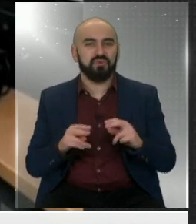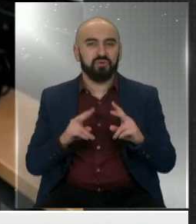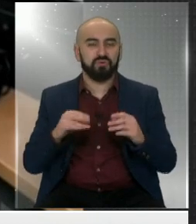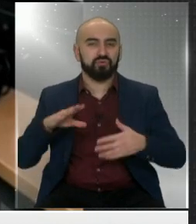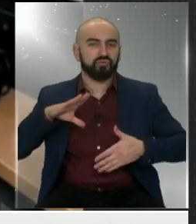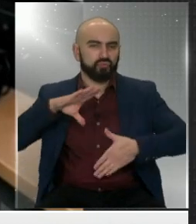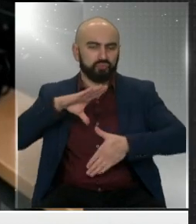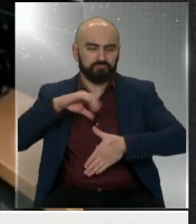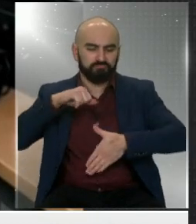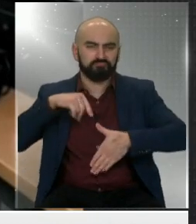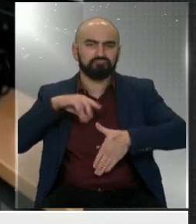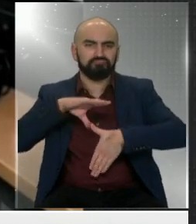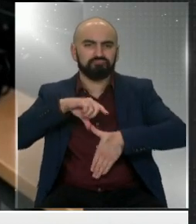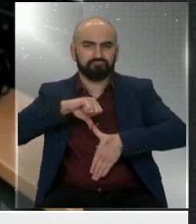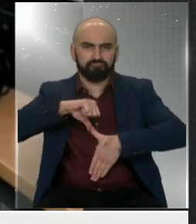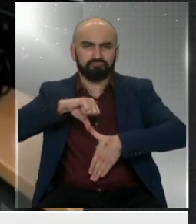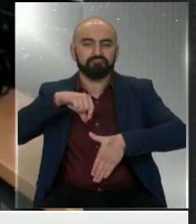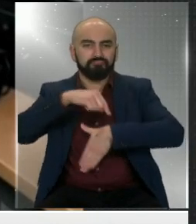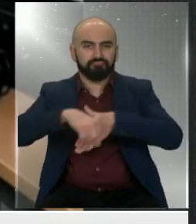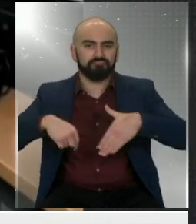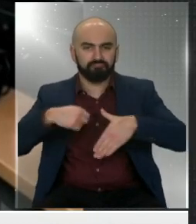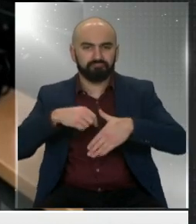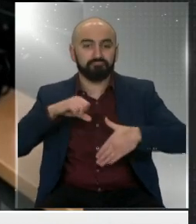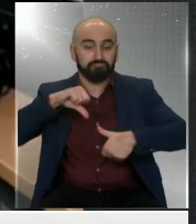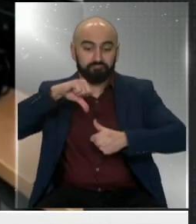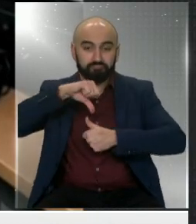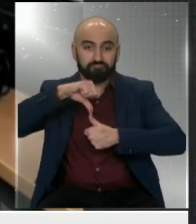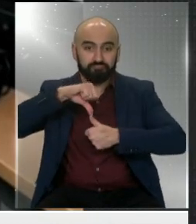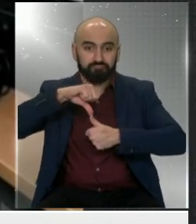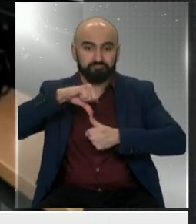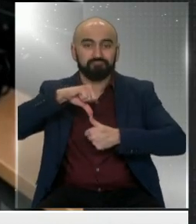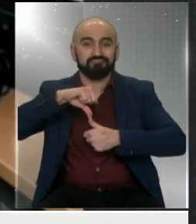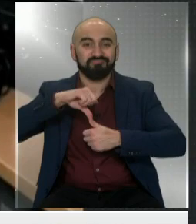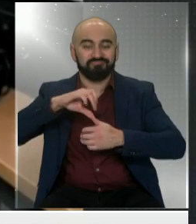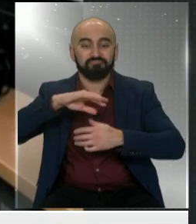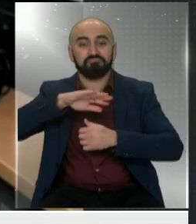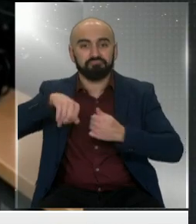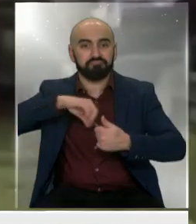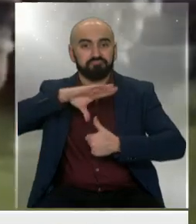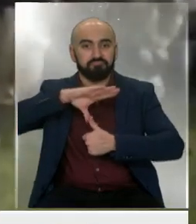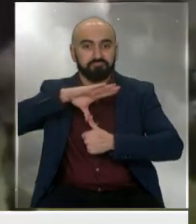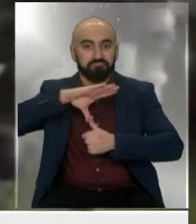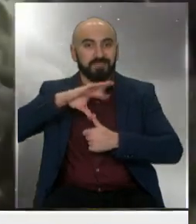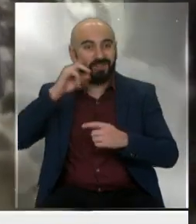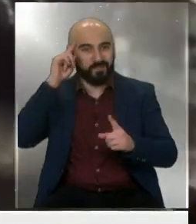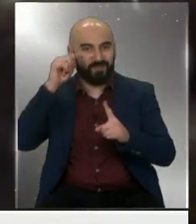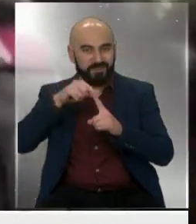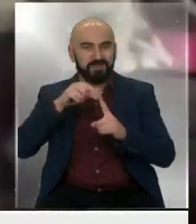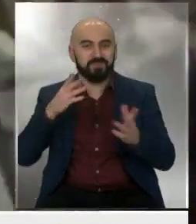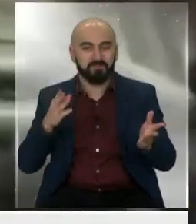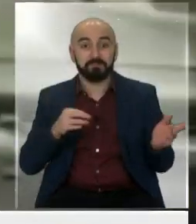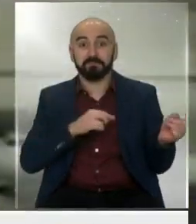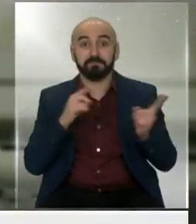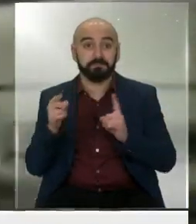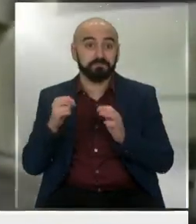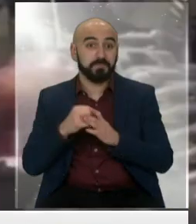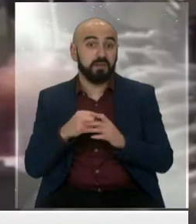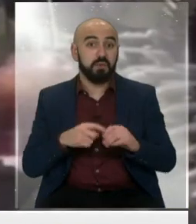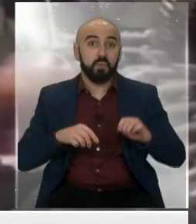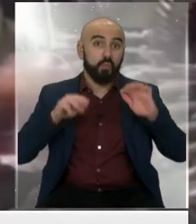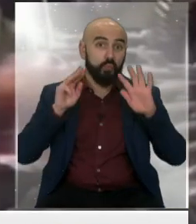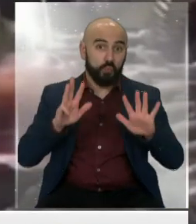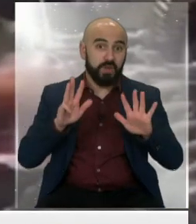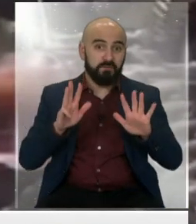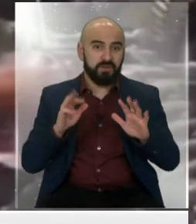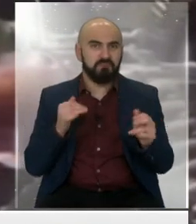Sudamérica, Centroamérica, pasa por México y tiene que llegar a los Estados Unidos. Eso es lo que ellos están cuidando. Cuidando con al menos 9